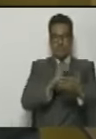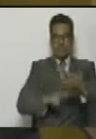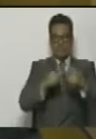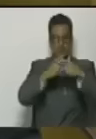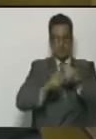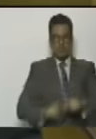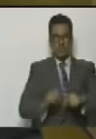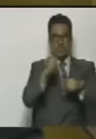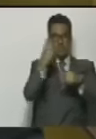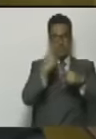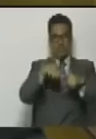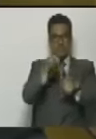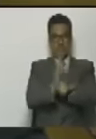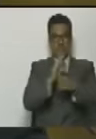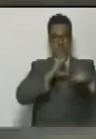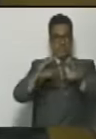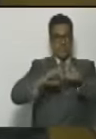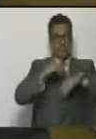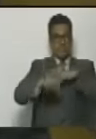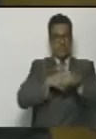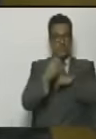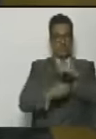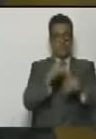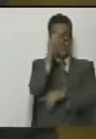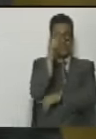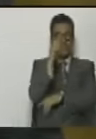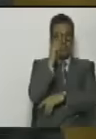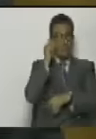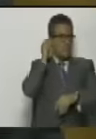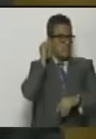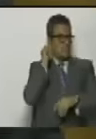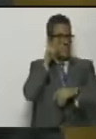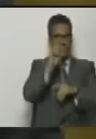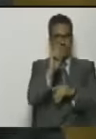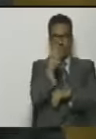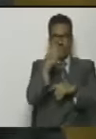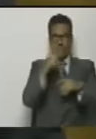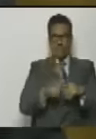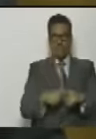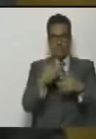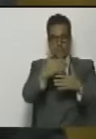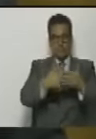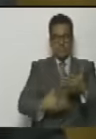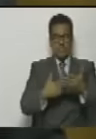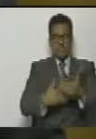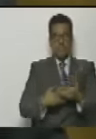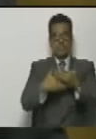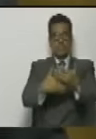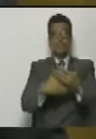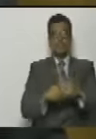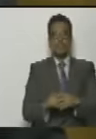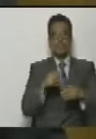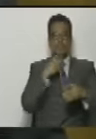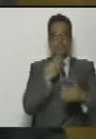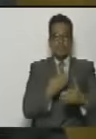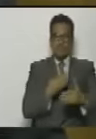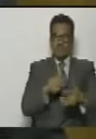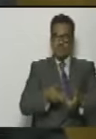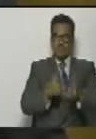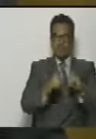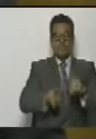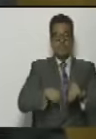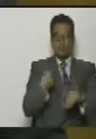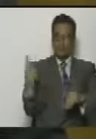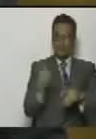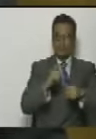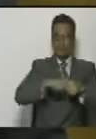cuenta. Único, comunicaciones suscritas por las diputadas y los diputados principales indicados en lista anexa, solicitando permiso para